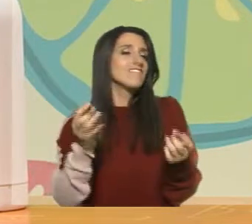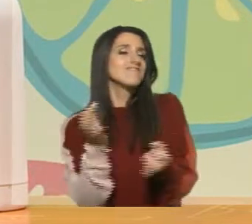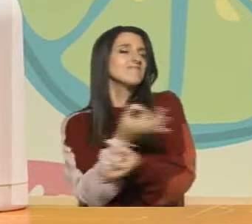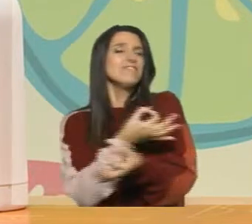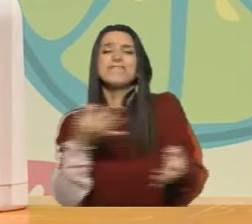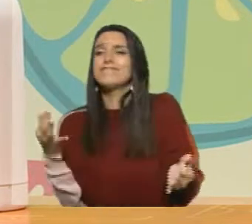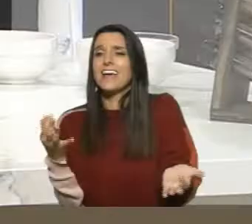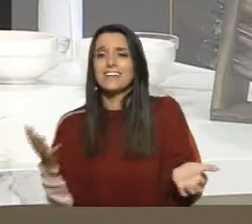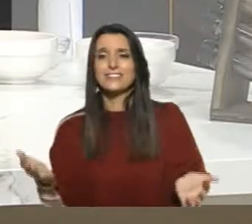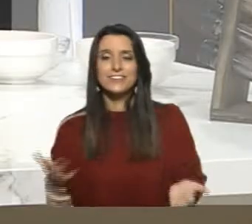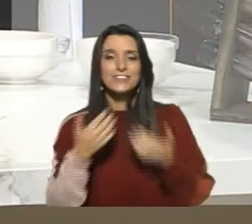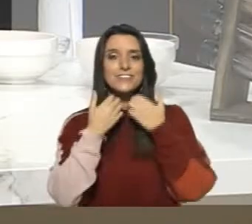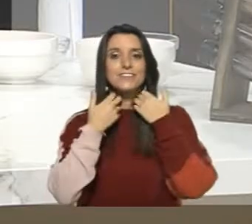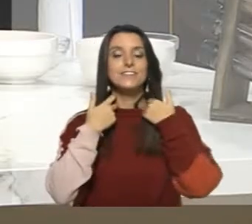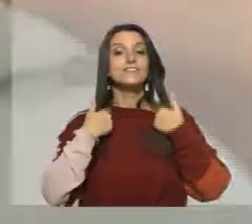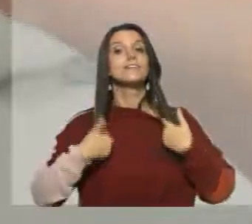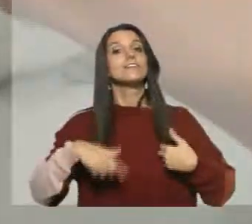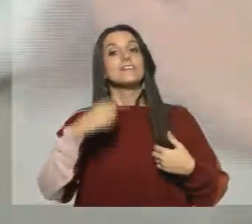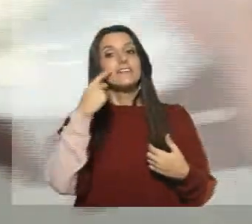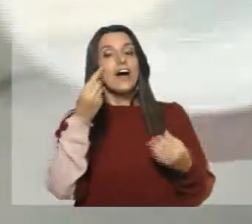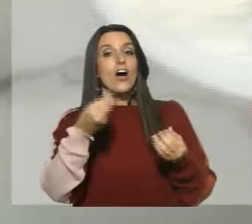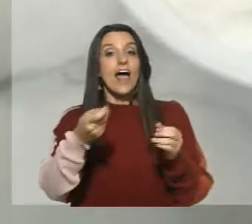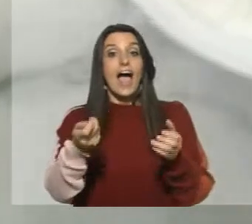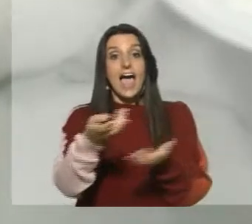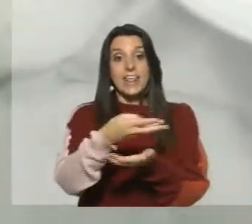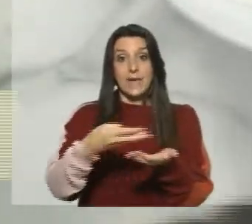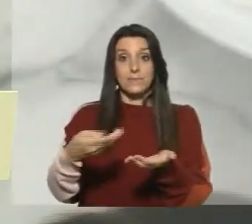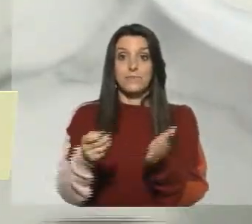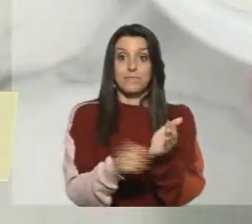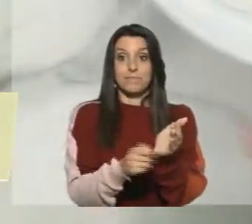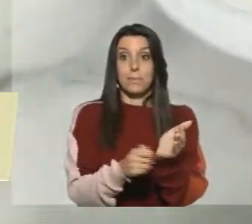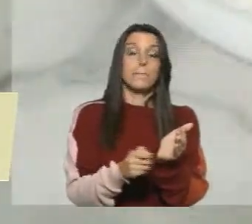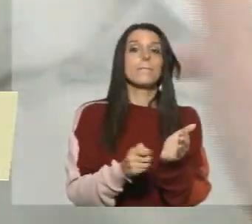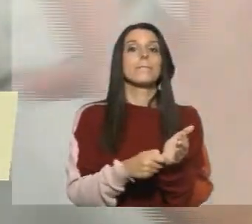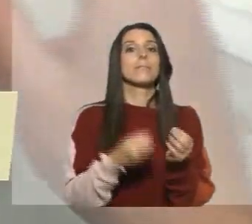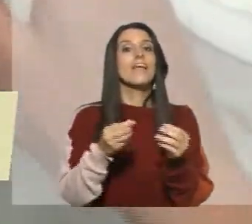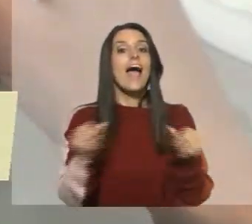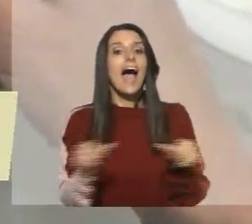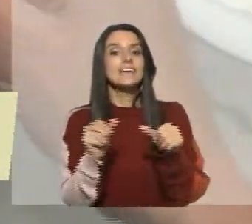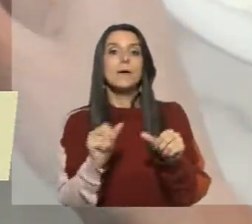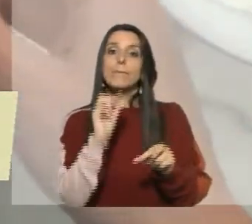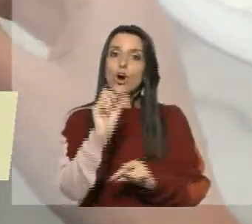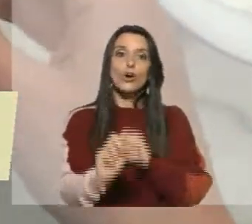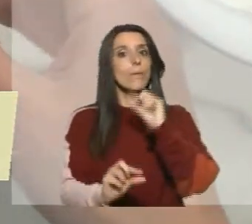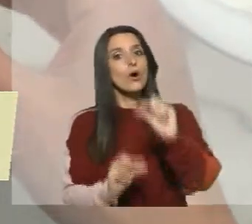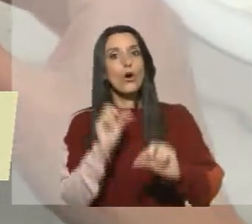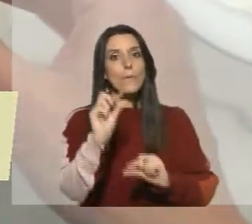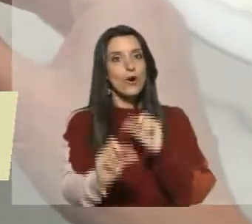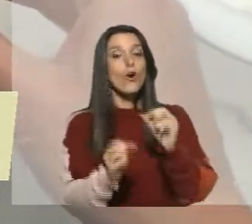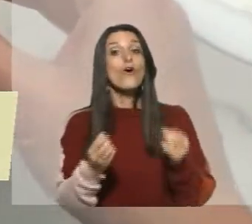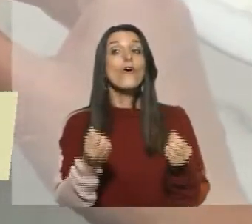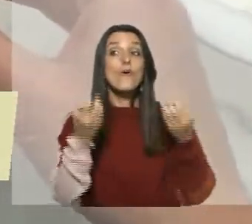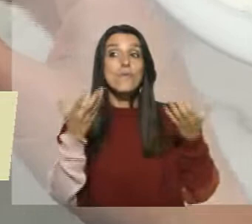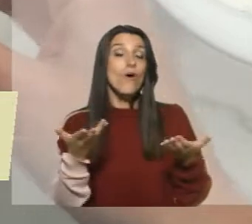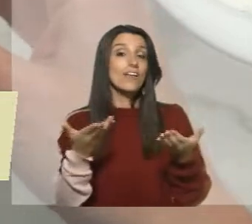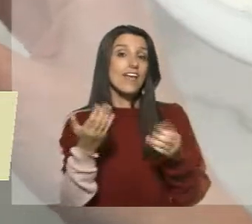ideal. Una maravilla. Mira, acá le vas incorporando la harina, lo tenés que hacer poco a poco. ¿Por qué? Porque